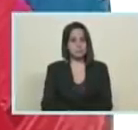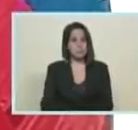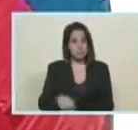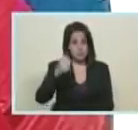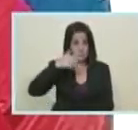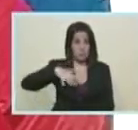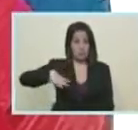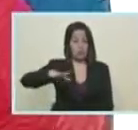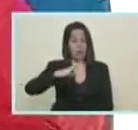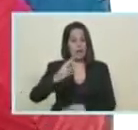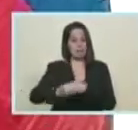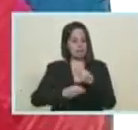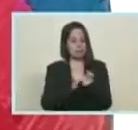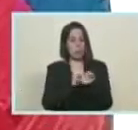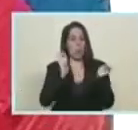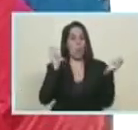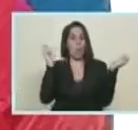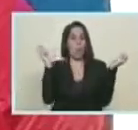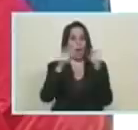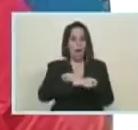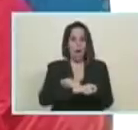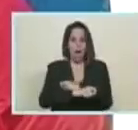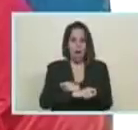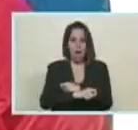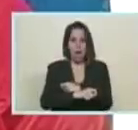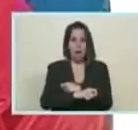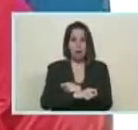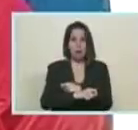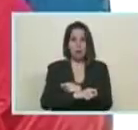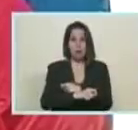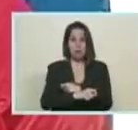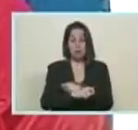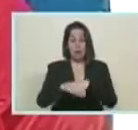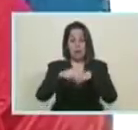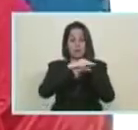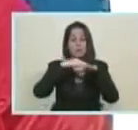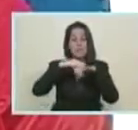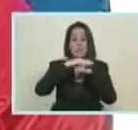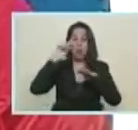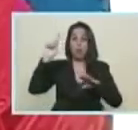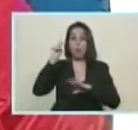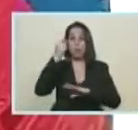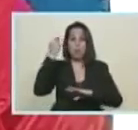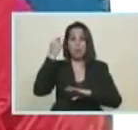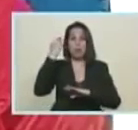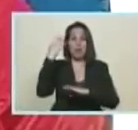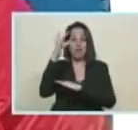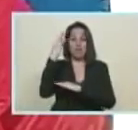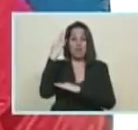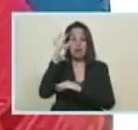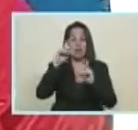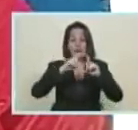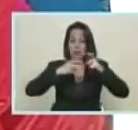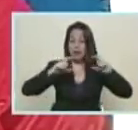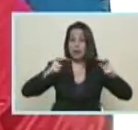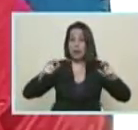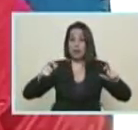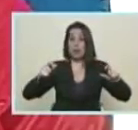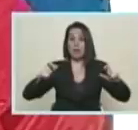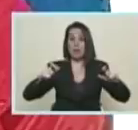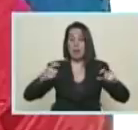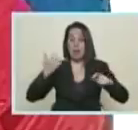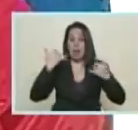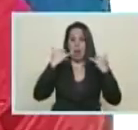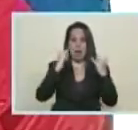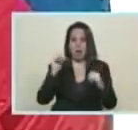se dio el proceso de cambio y de transformación del Ministerio Público, de la Fiscalía General, y en la Fiscalía tenemos a un